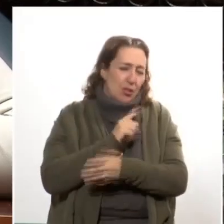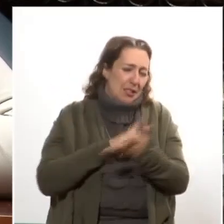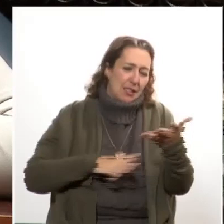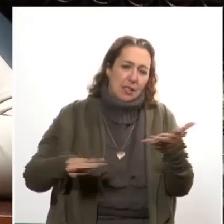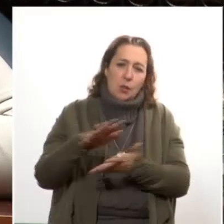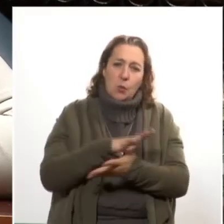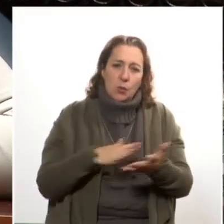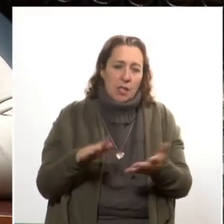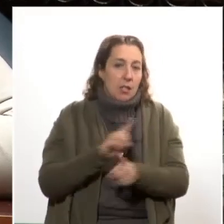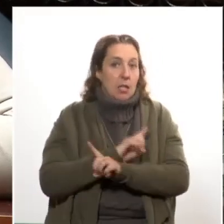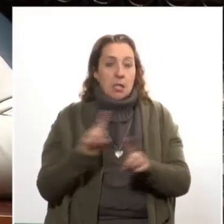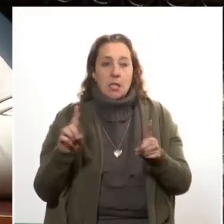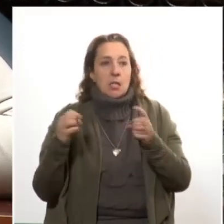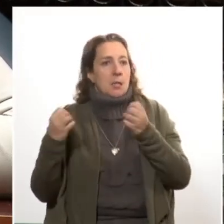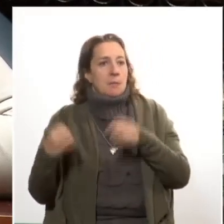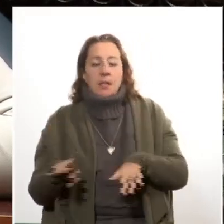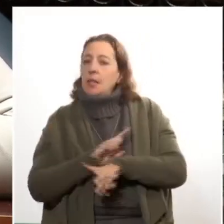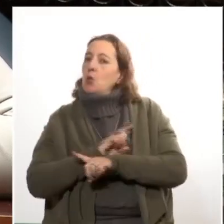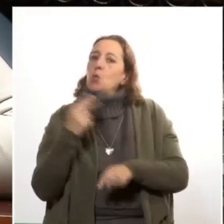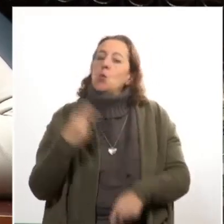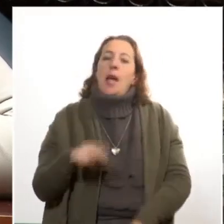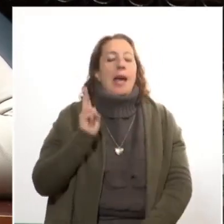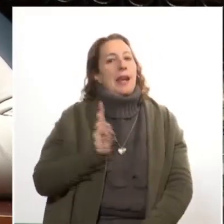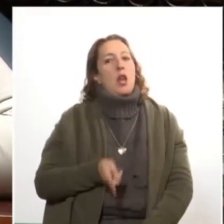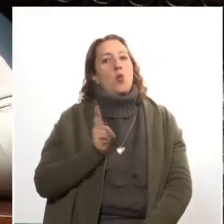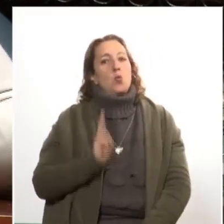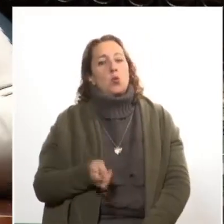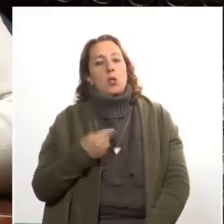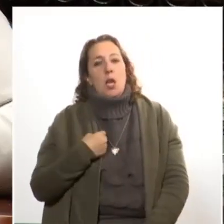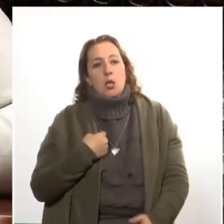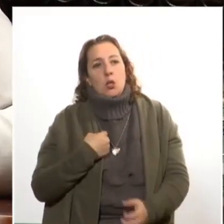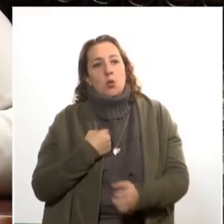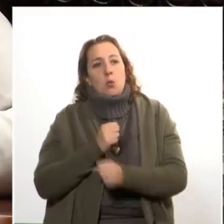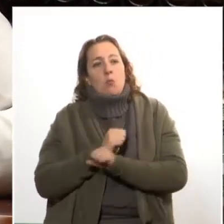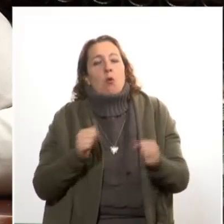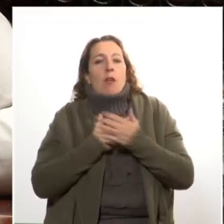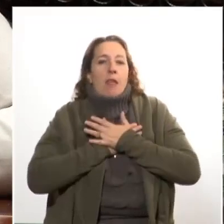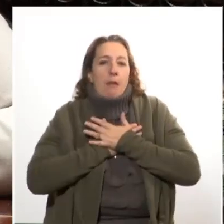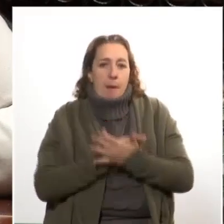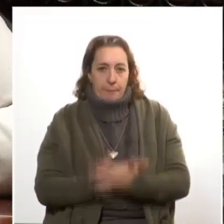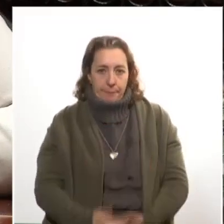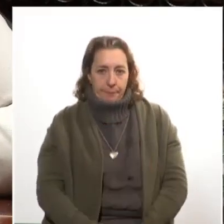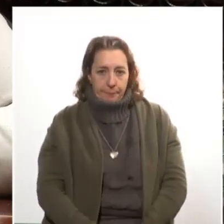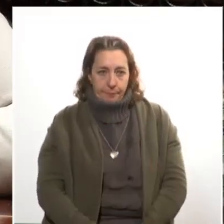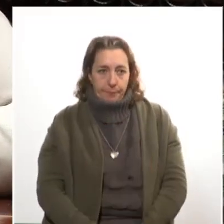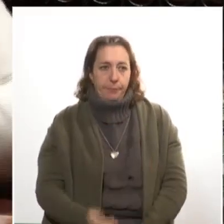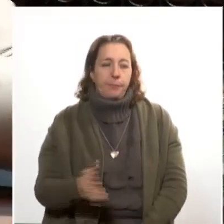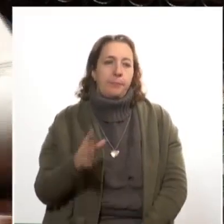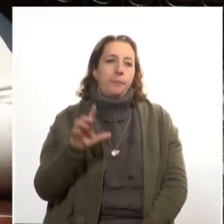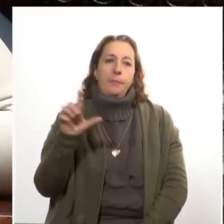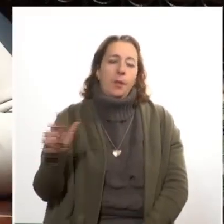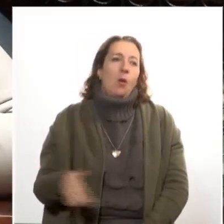circunstancia sin perder y sin renunciar nunca a su capacidad de amar. Porque no